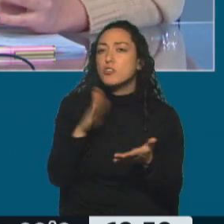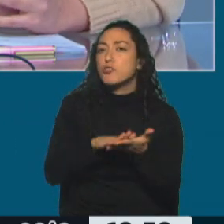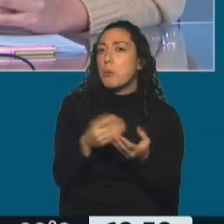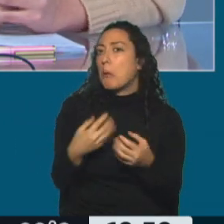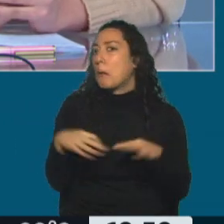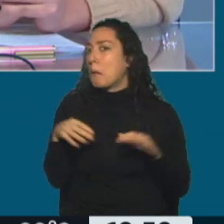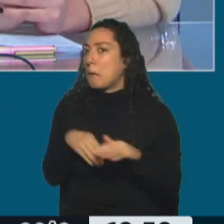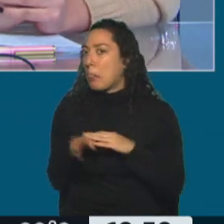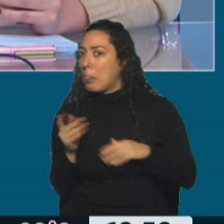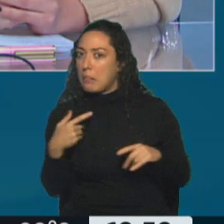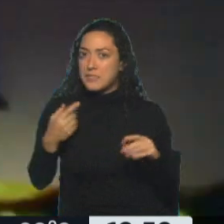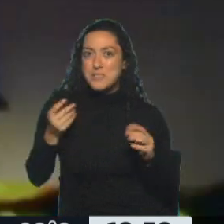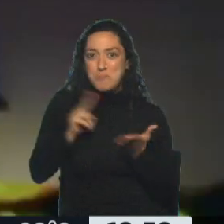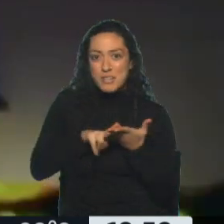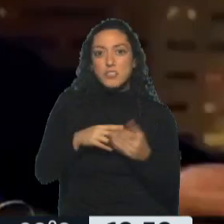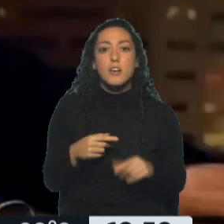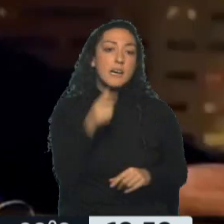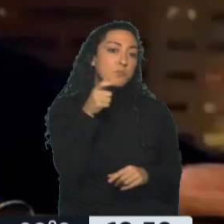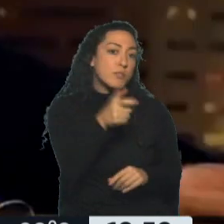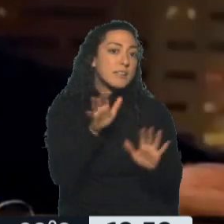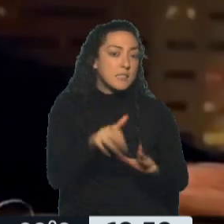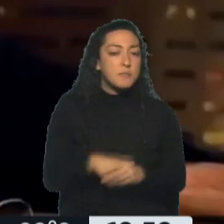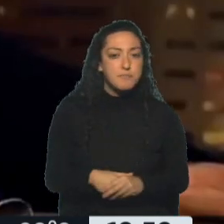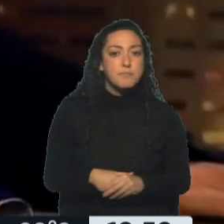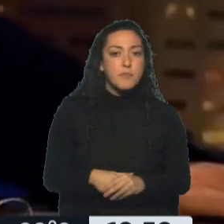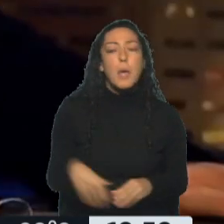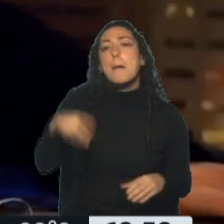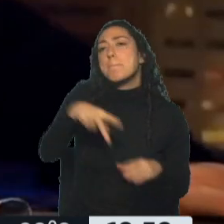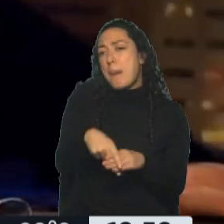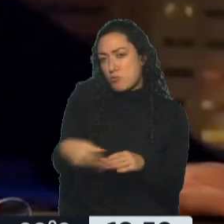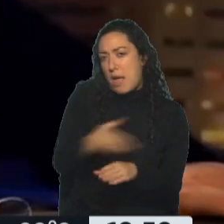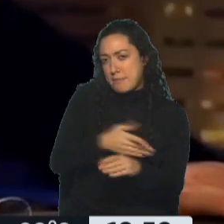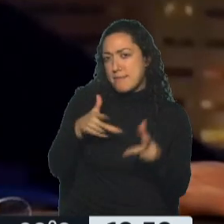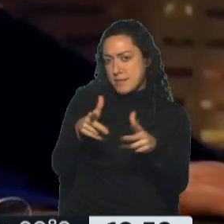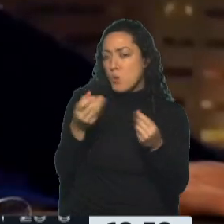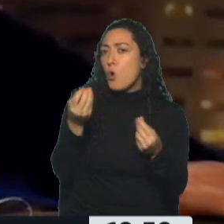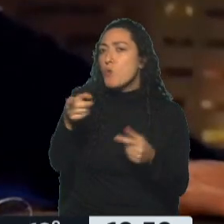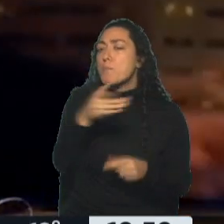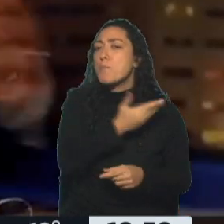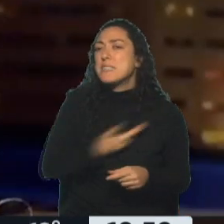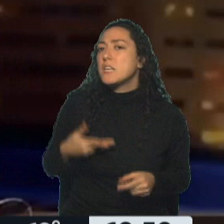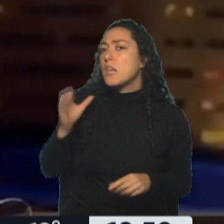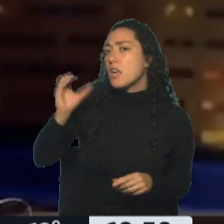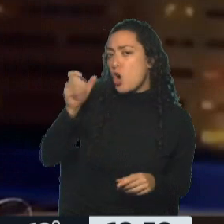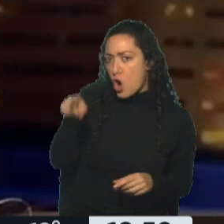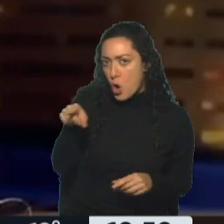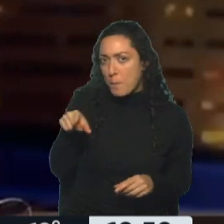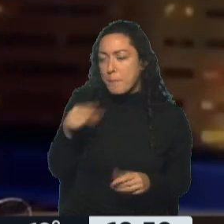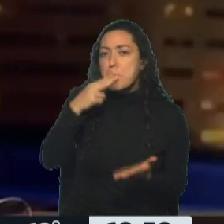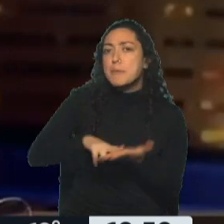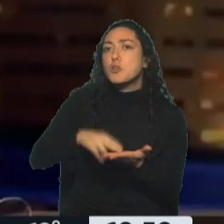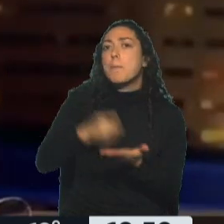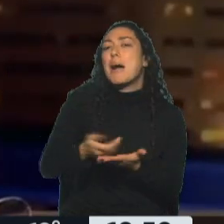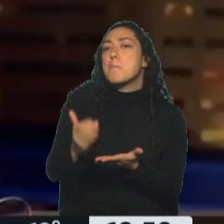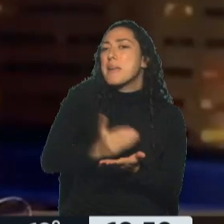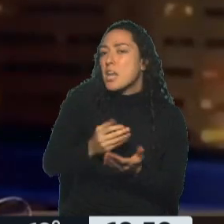Uh-huh. Esto contestó. Entonces, ¿se puede decir, antes de ir a la pausa, que con usted como presidente los colombianos van a pagar menos impuestos?